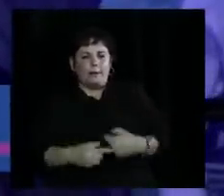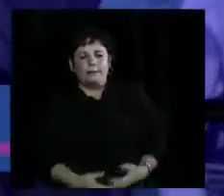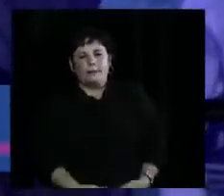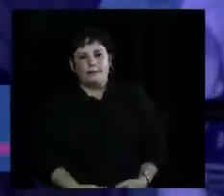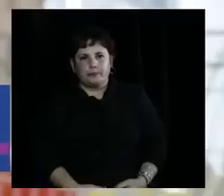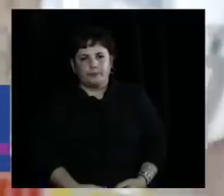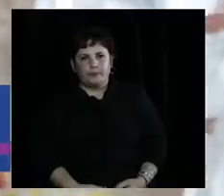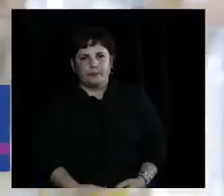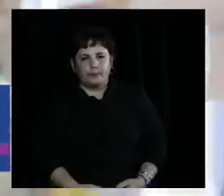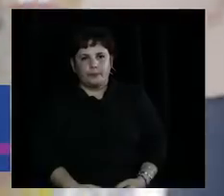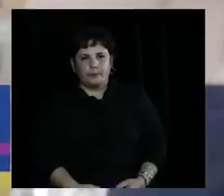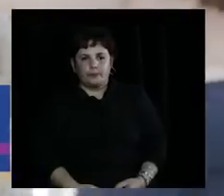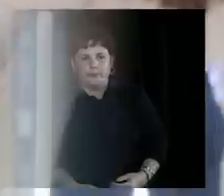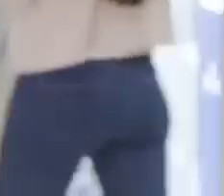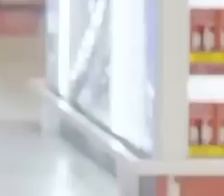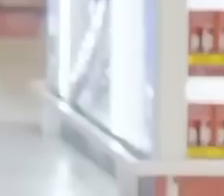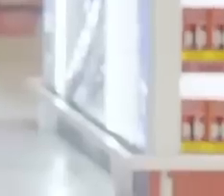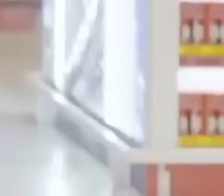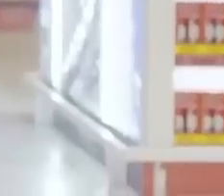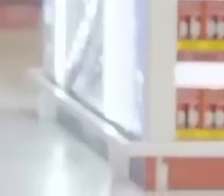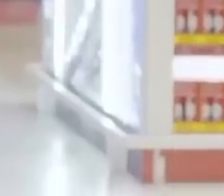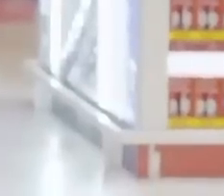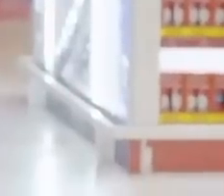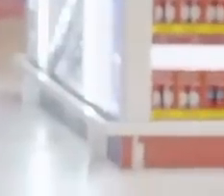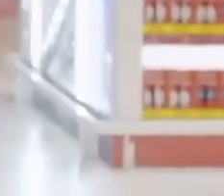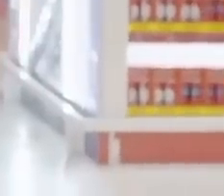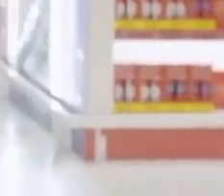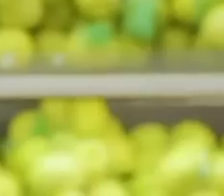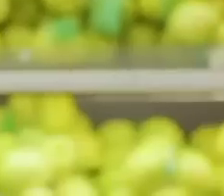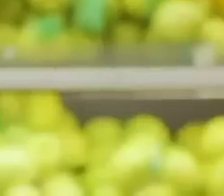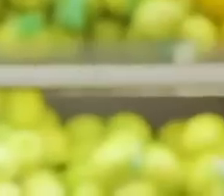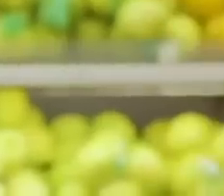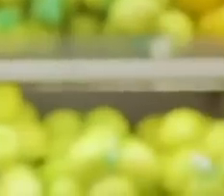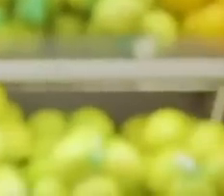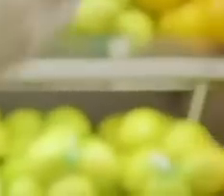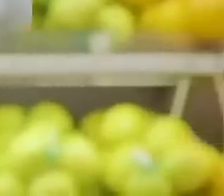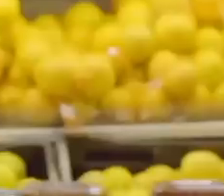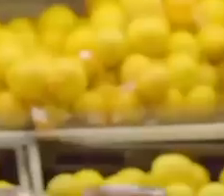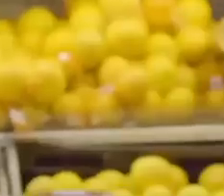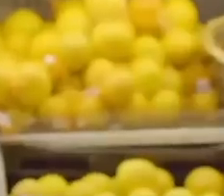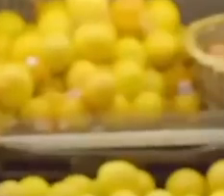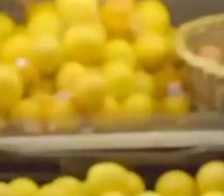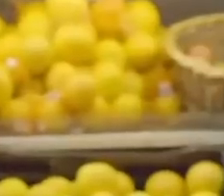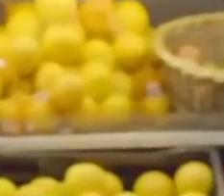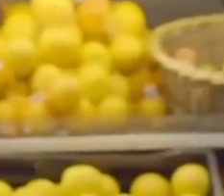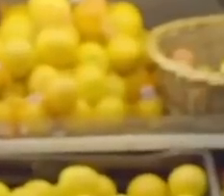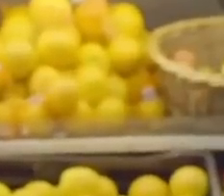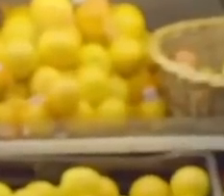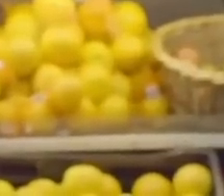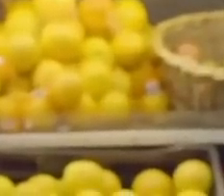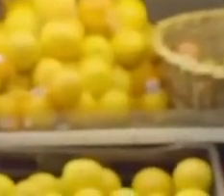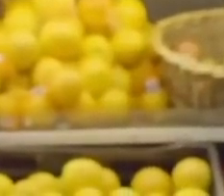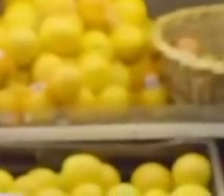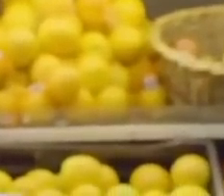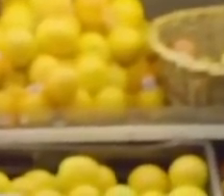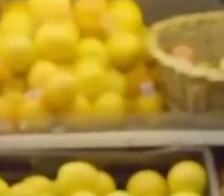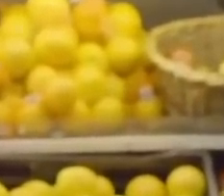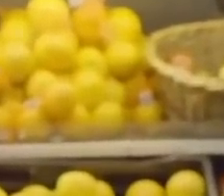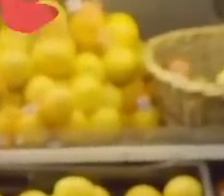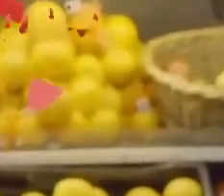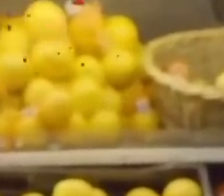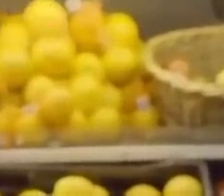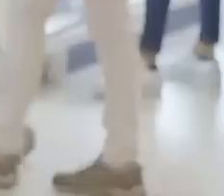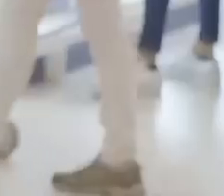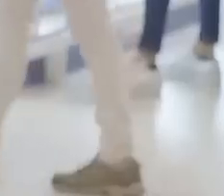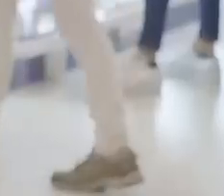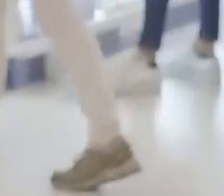Defensa. Macromercado presenta una promo única. Una promo en la que no regalamos un viaje al Carnaval de Río. Porque